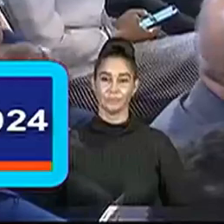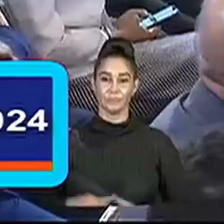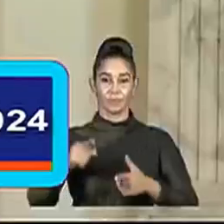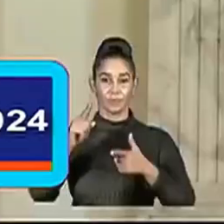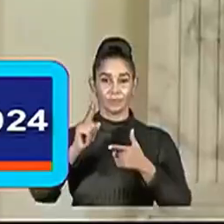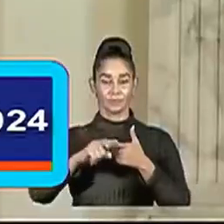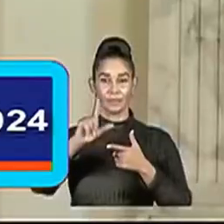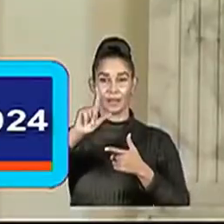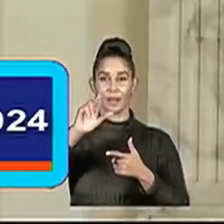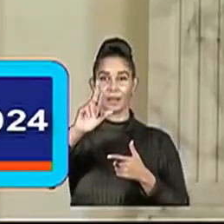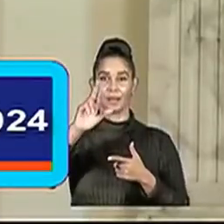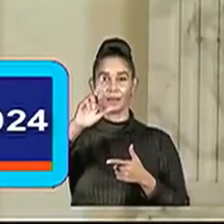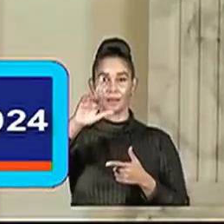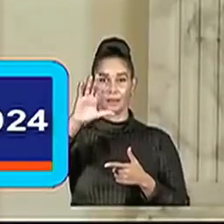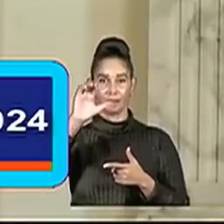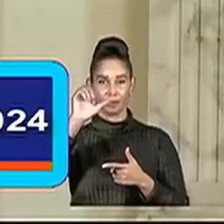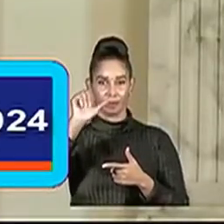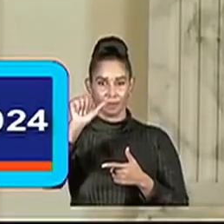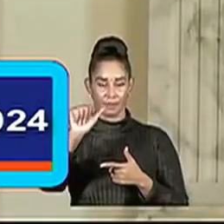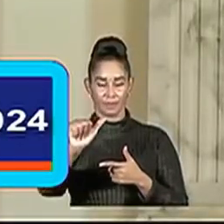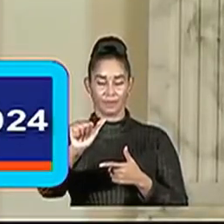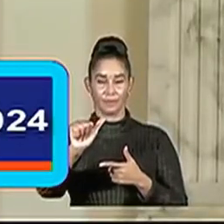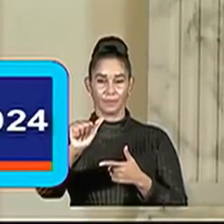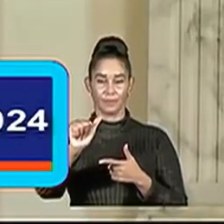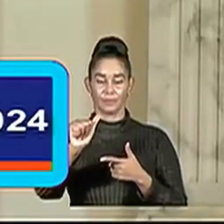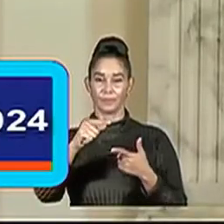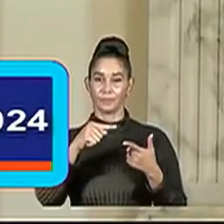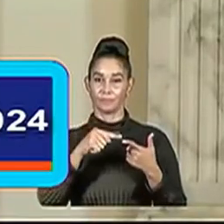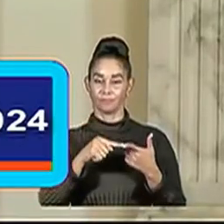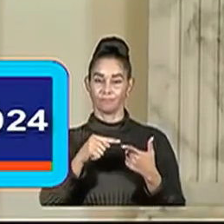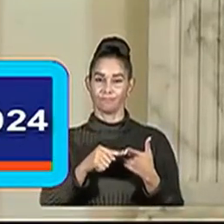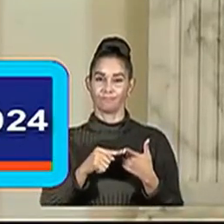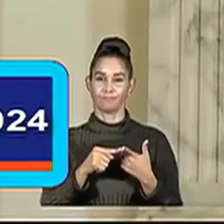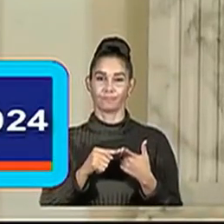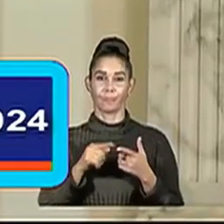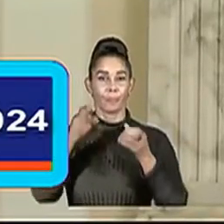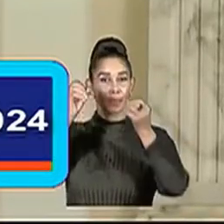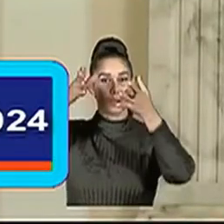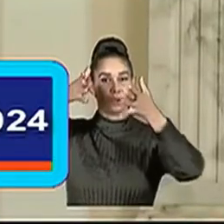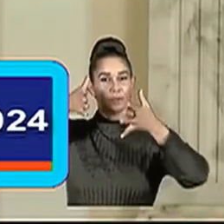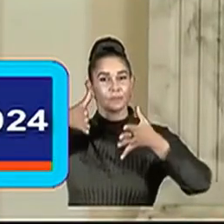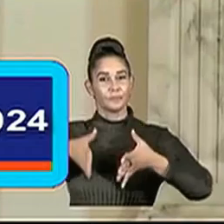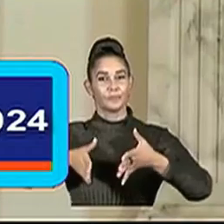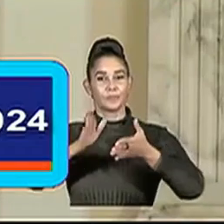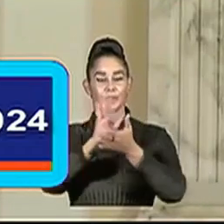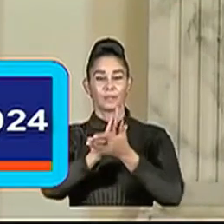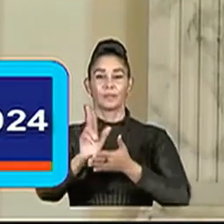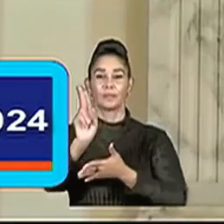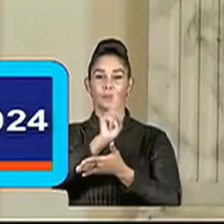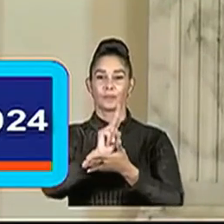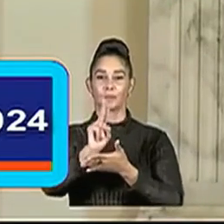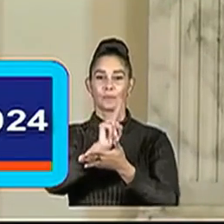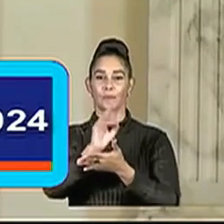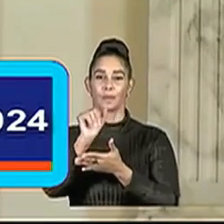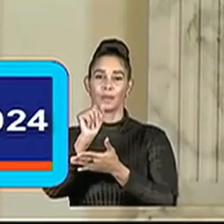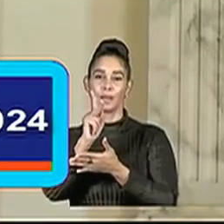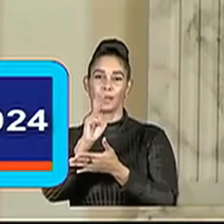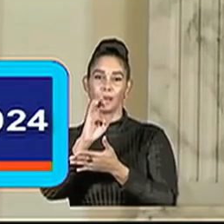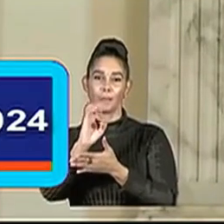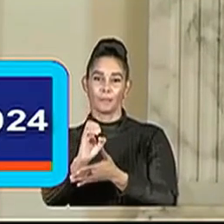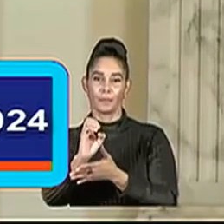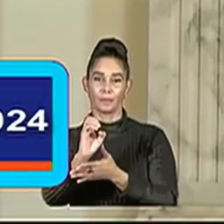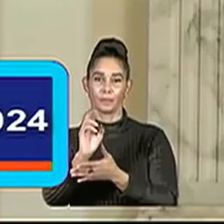Laura del Pilar Gil Fiallo, profesora de la Universidad APET,